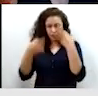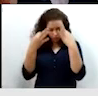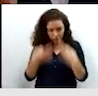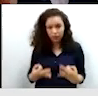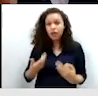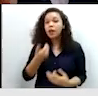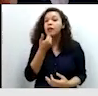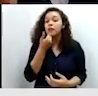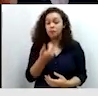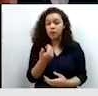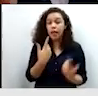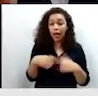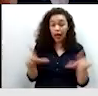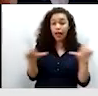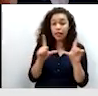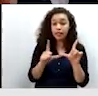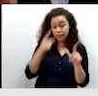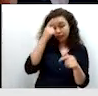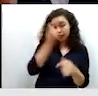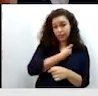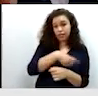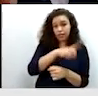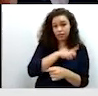establecida que cuente con una licencia sanitaria.